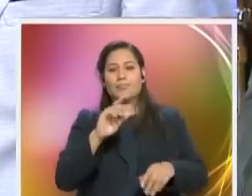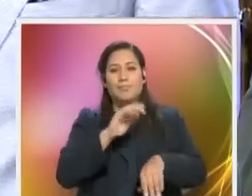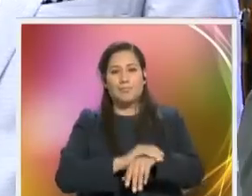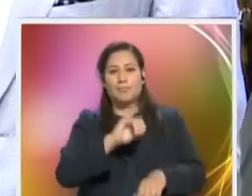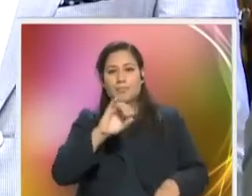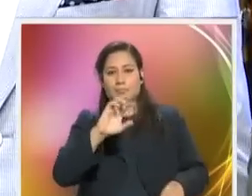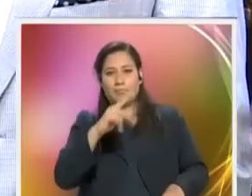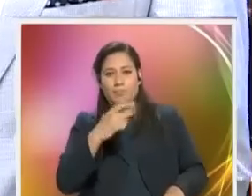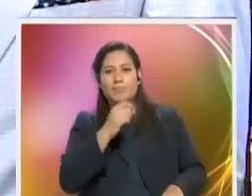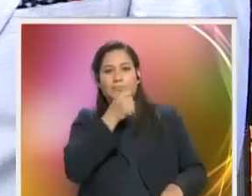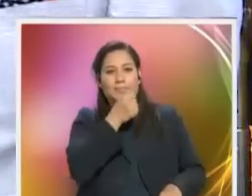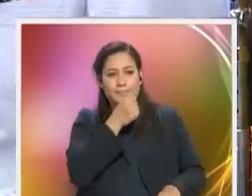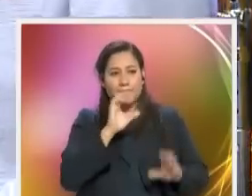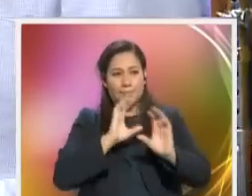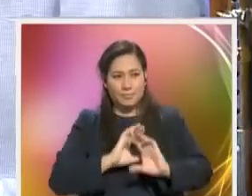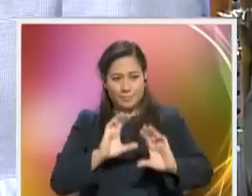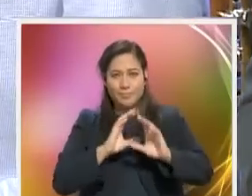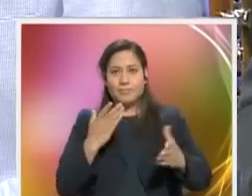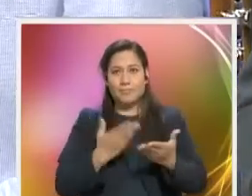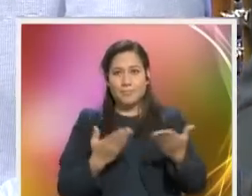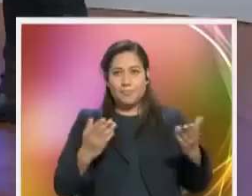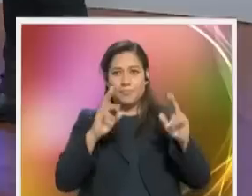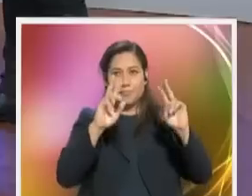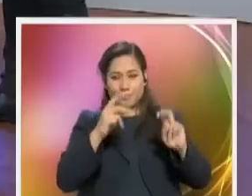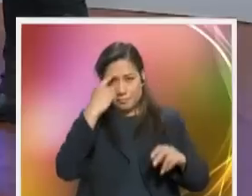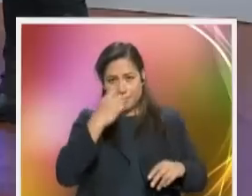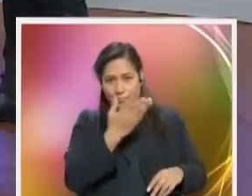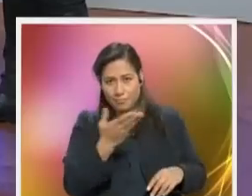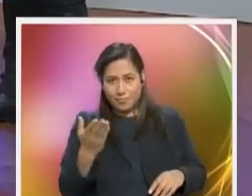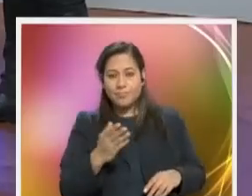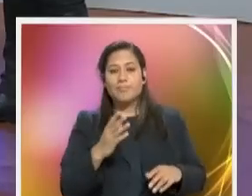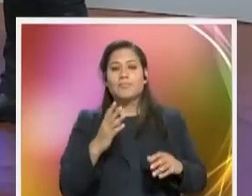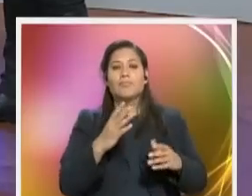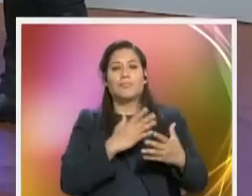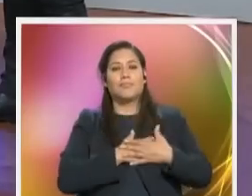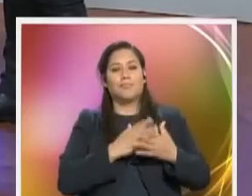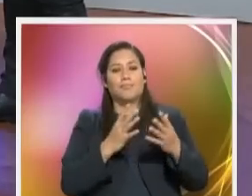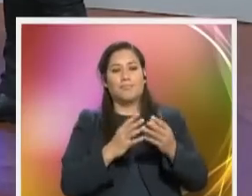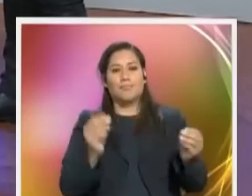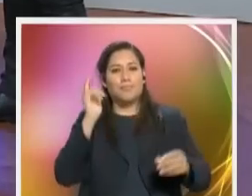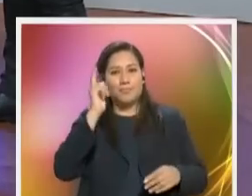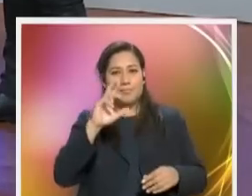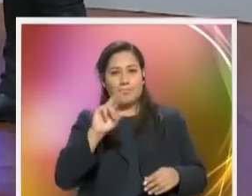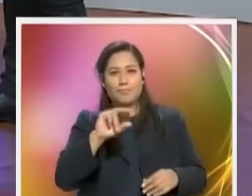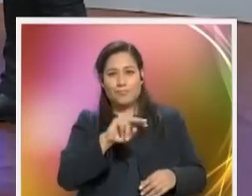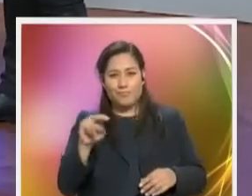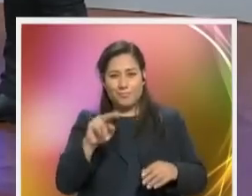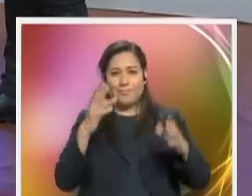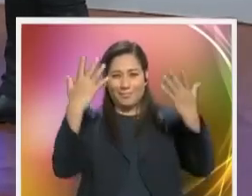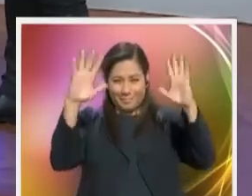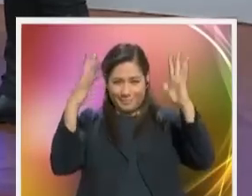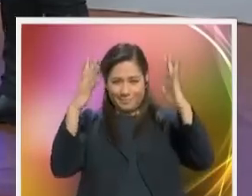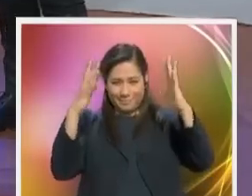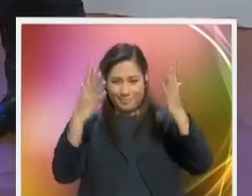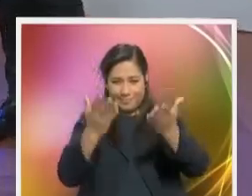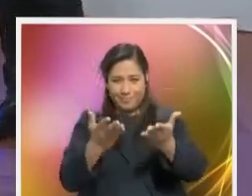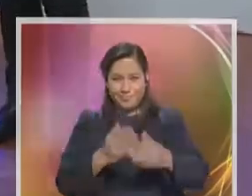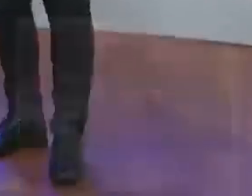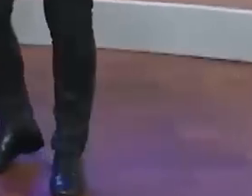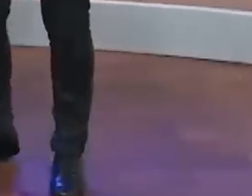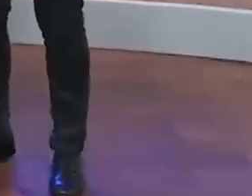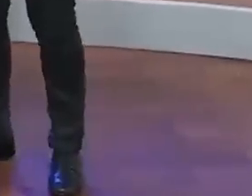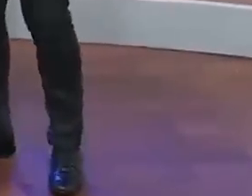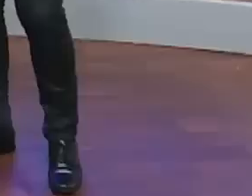Reyes. Y ahí vamos a presentar este tema para ustedes. Pues que no se acabe el amor Que no se nunca. acabe el amor. Arránquense con él. Gracias.